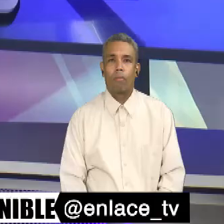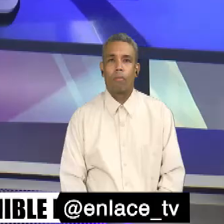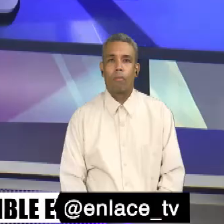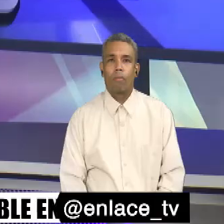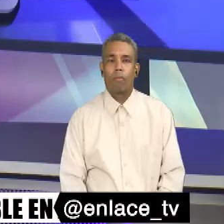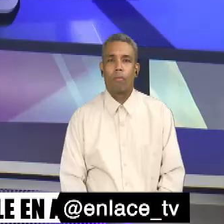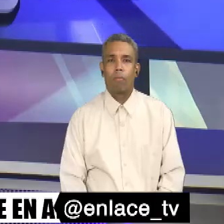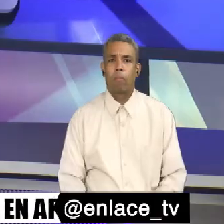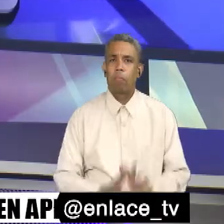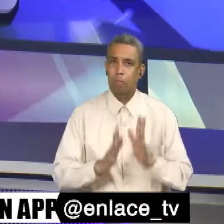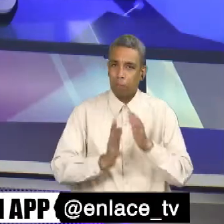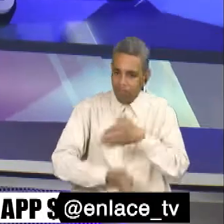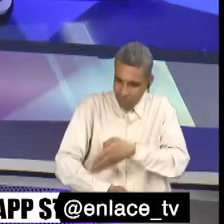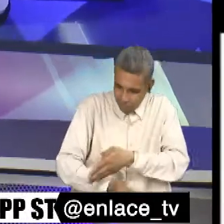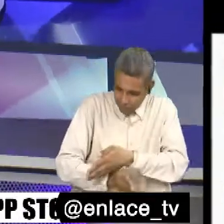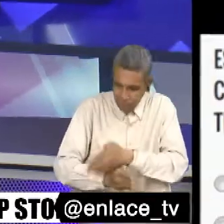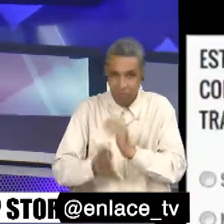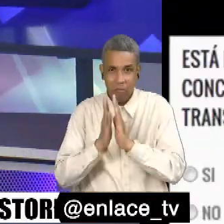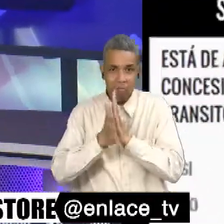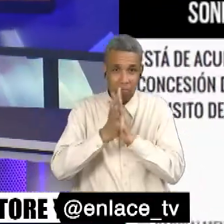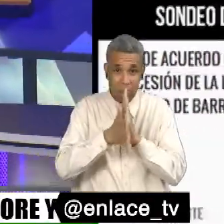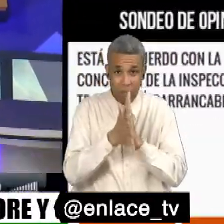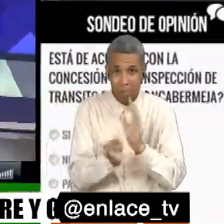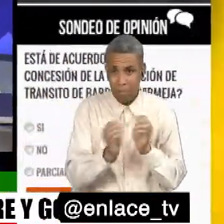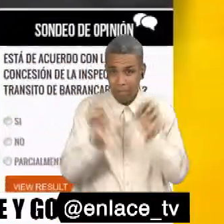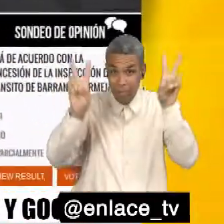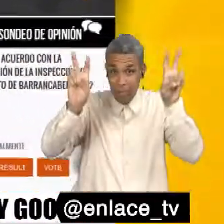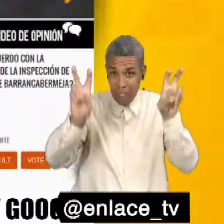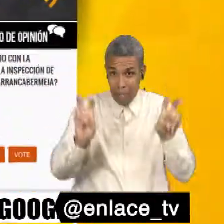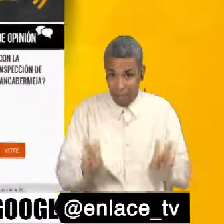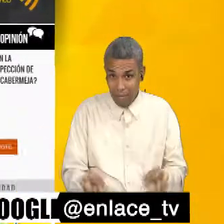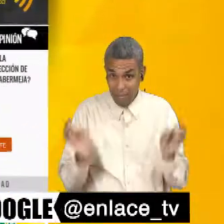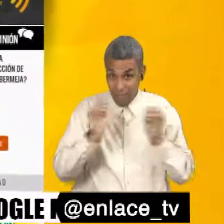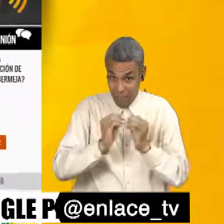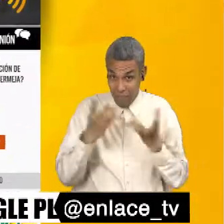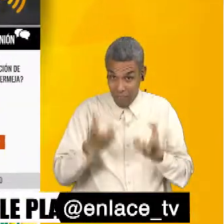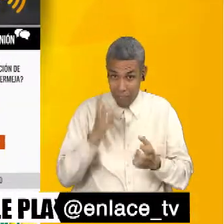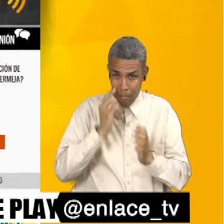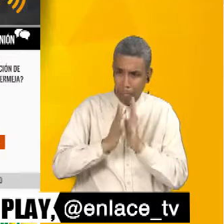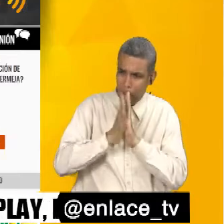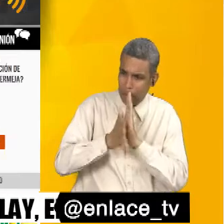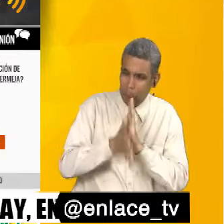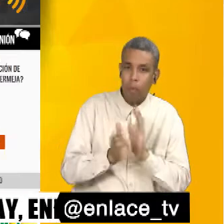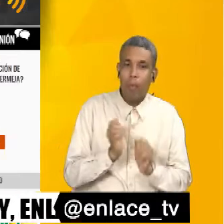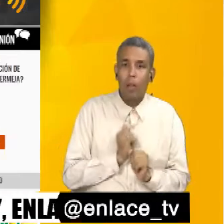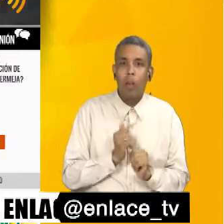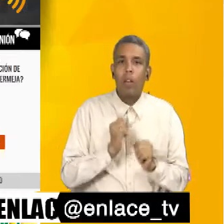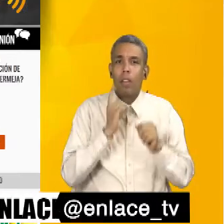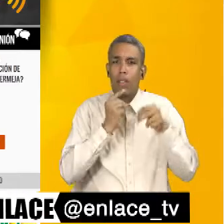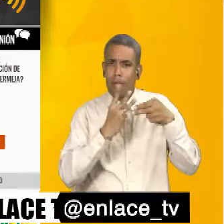el acontecer de la ciudad y de la región. Estas y otras informaciones de Enlace Noticias las pueden hallar en nuestra página web